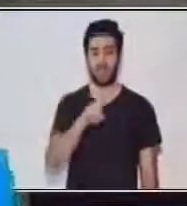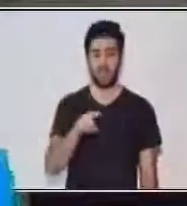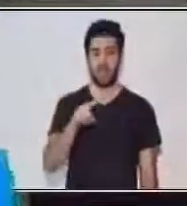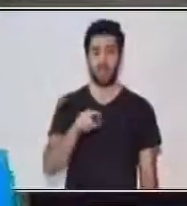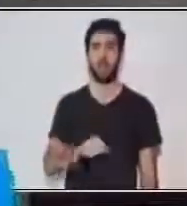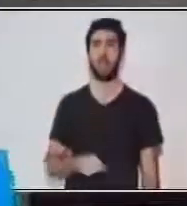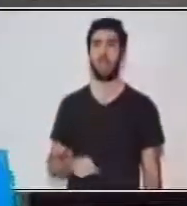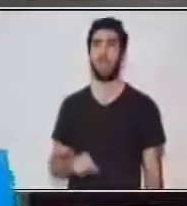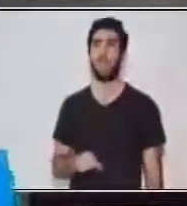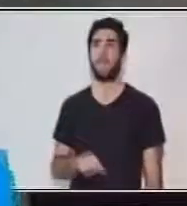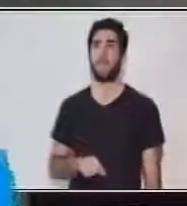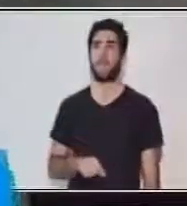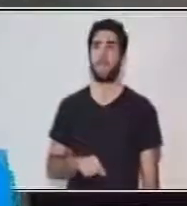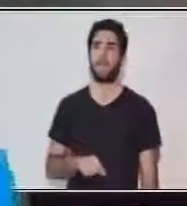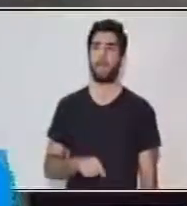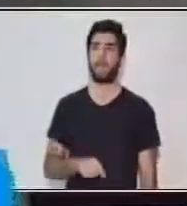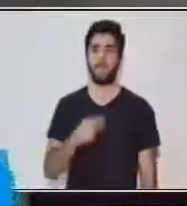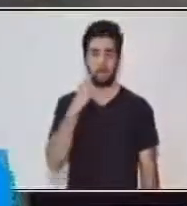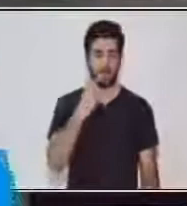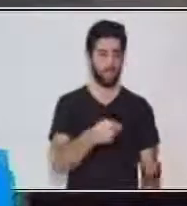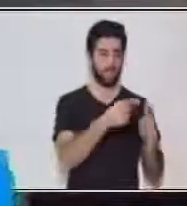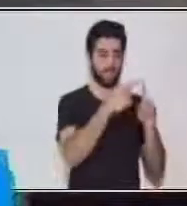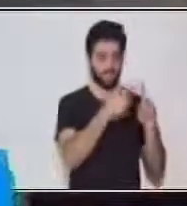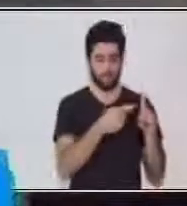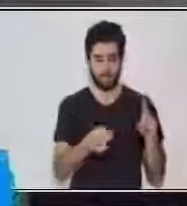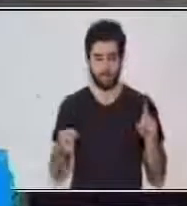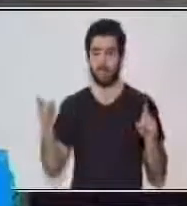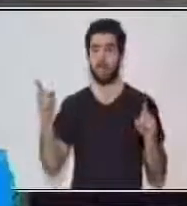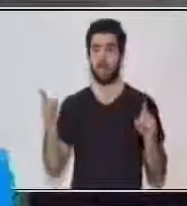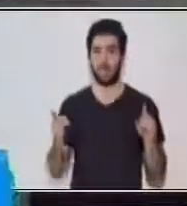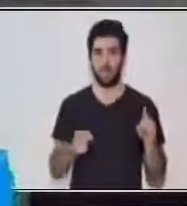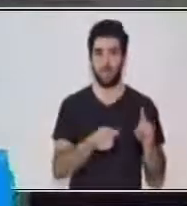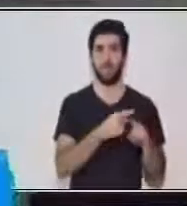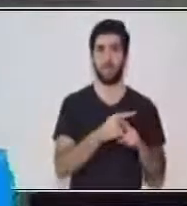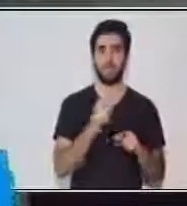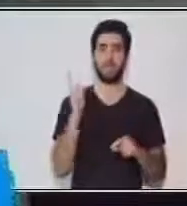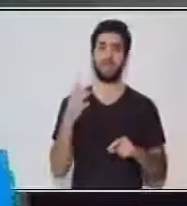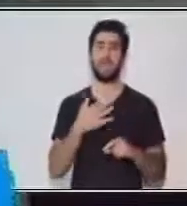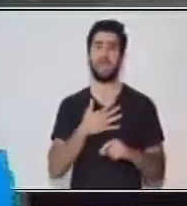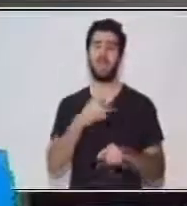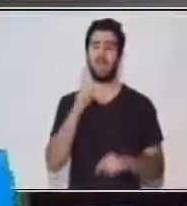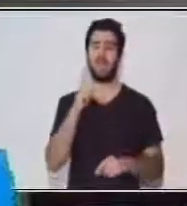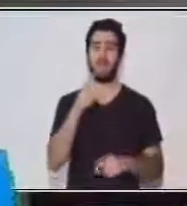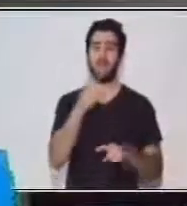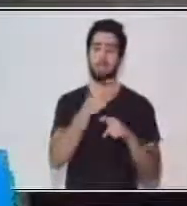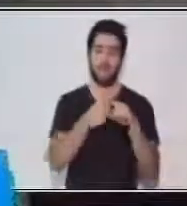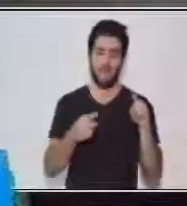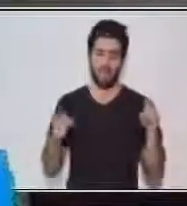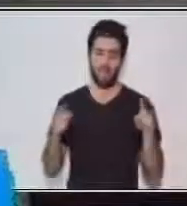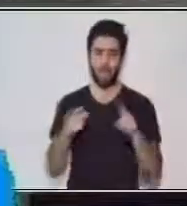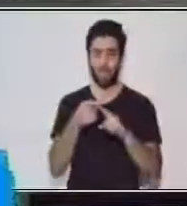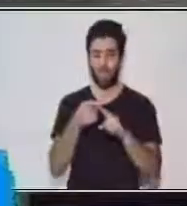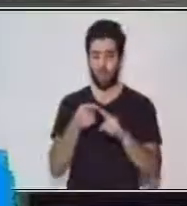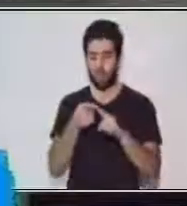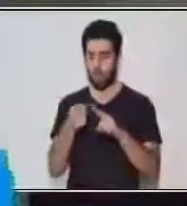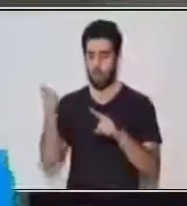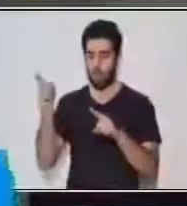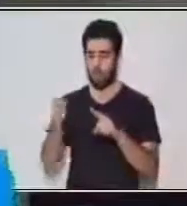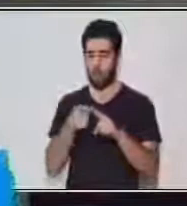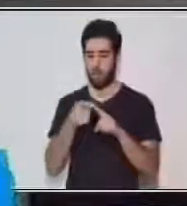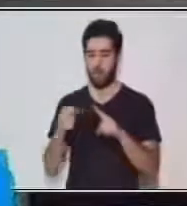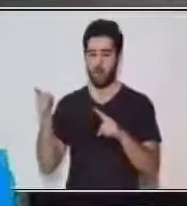este punto a este punto, será un medio ciclo. Entonces llamaremos a un